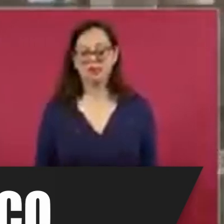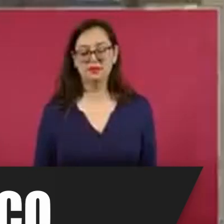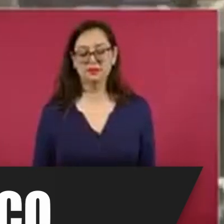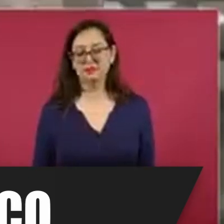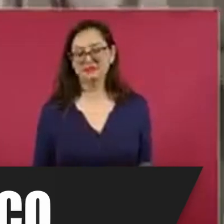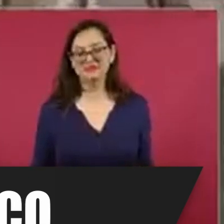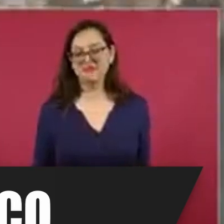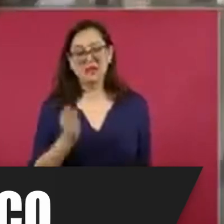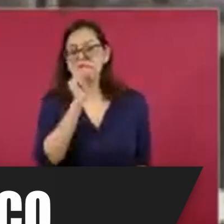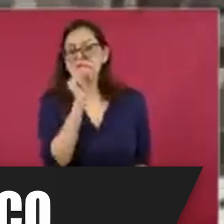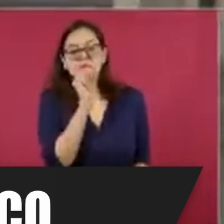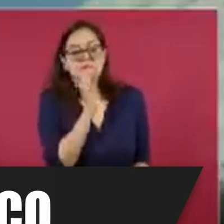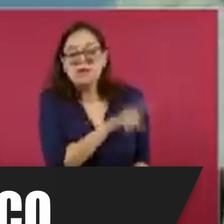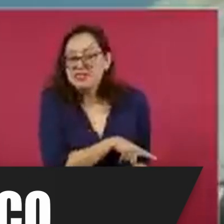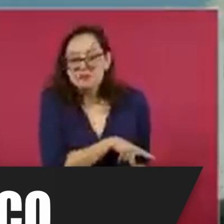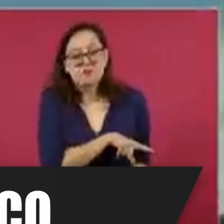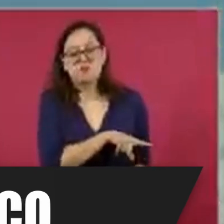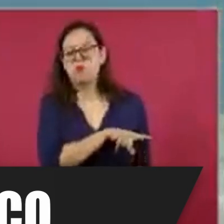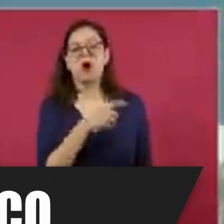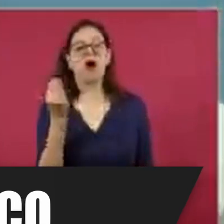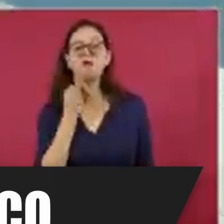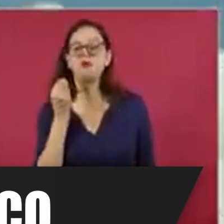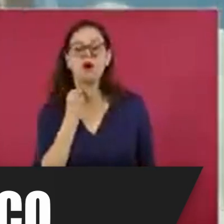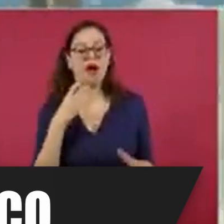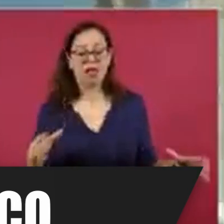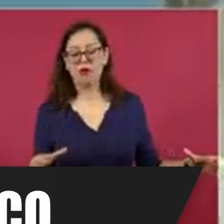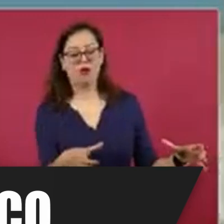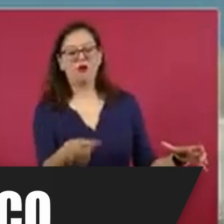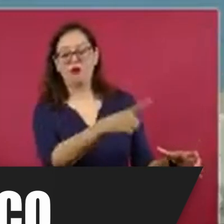Y son de estos despachos de potentados